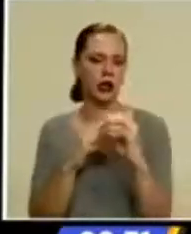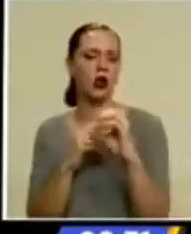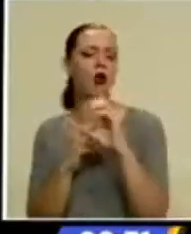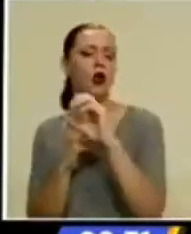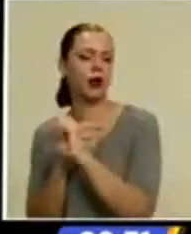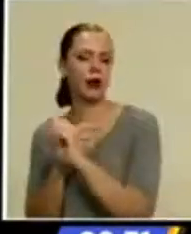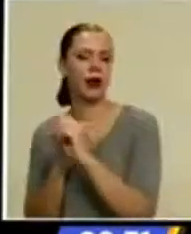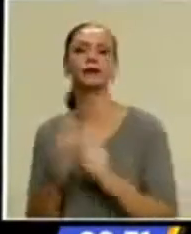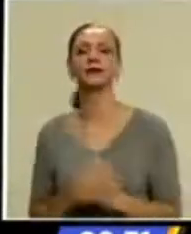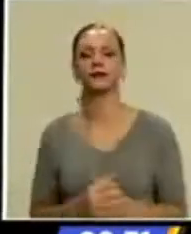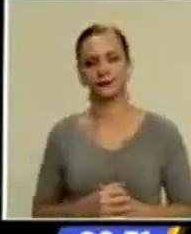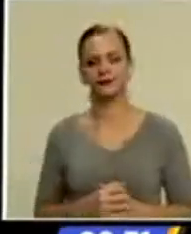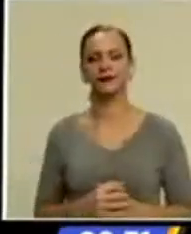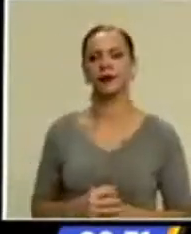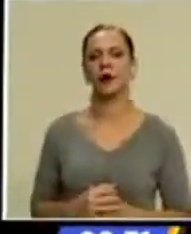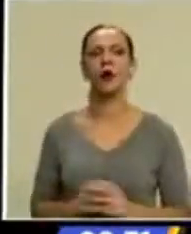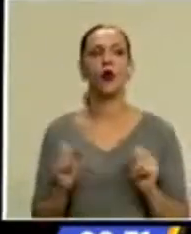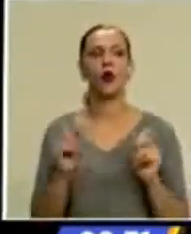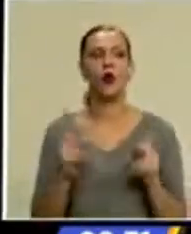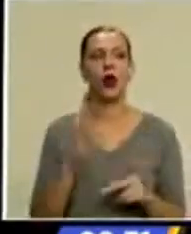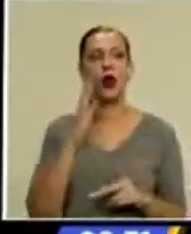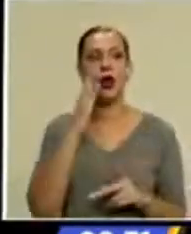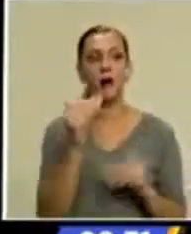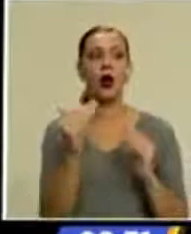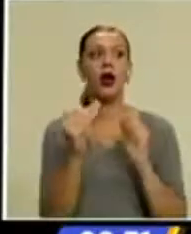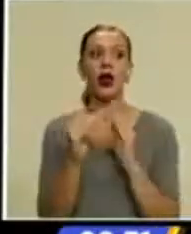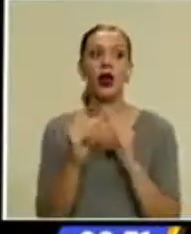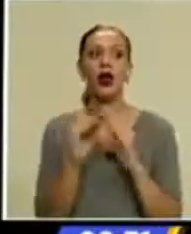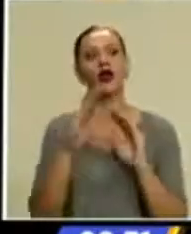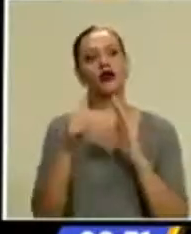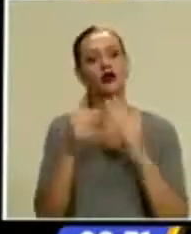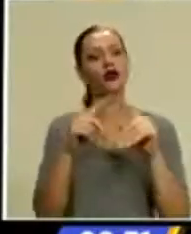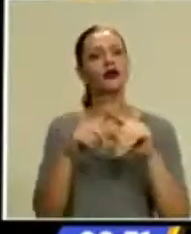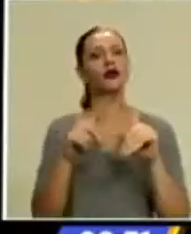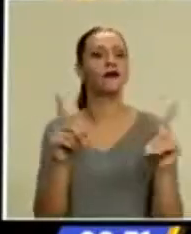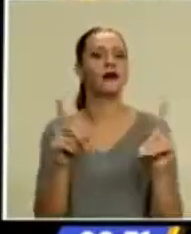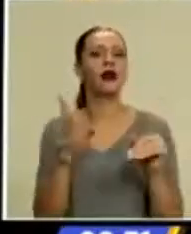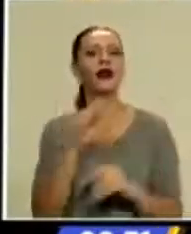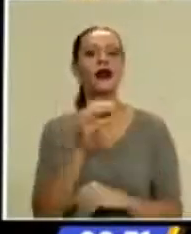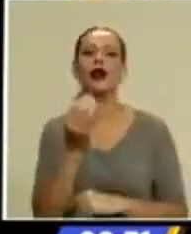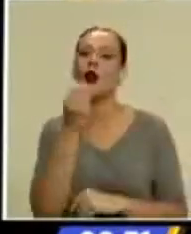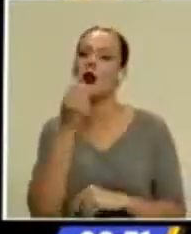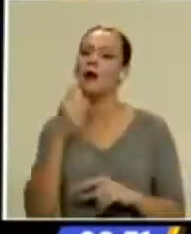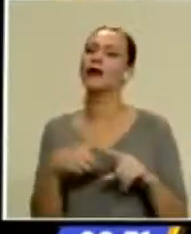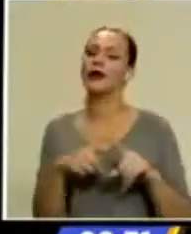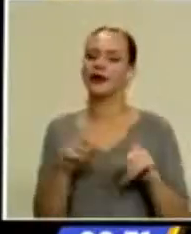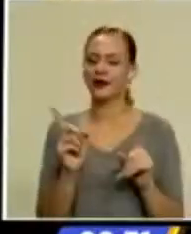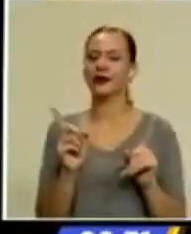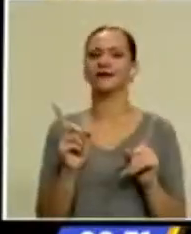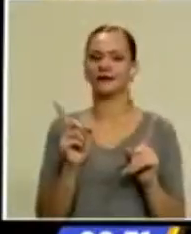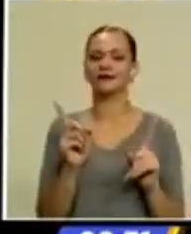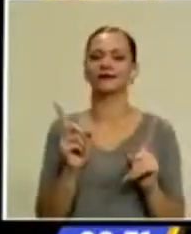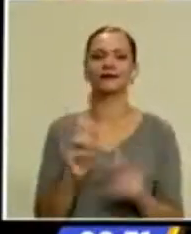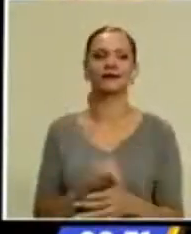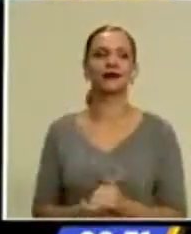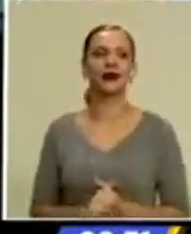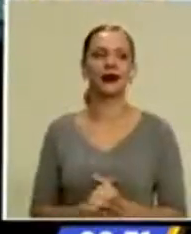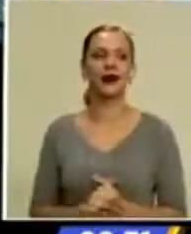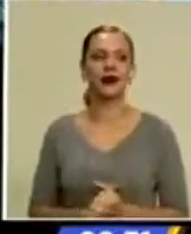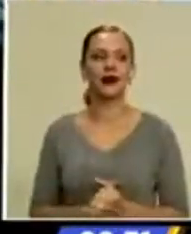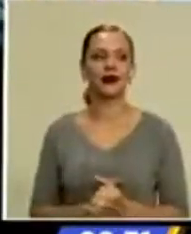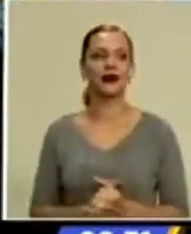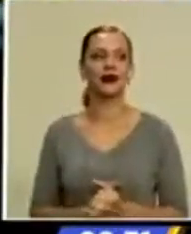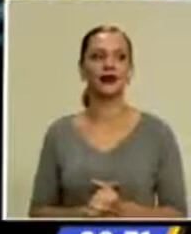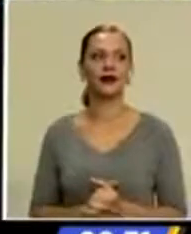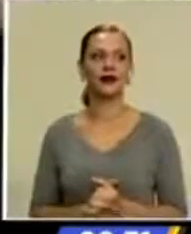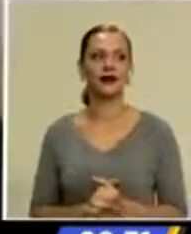pequeña y una mediana. Ok, porque en la casa todos son diferentes y comen diferente. Exacto. Entonces, esta va a